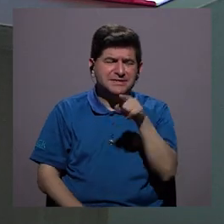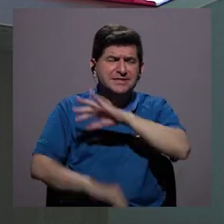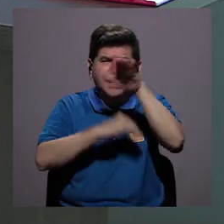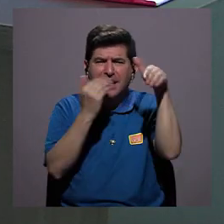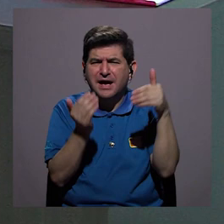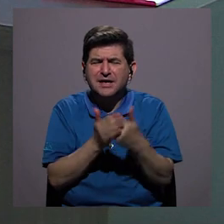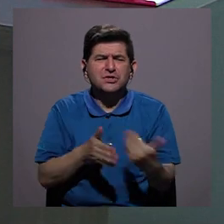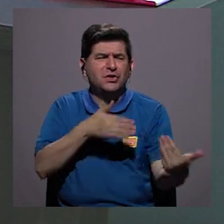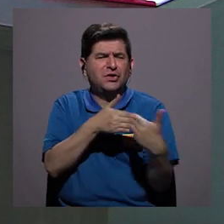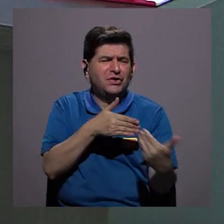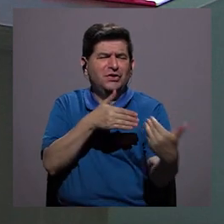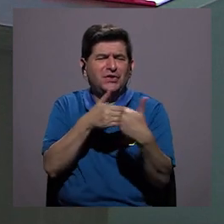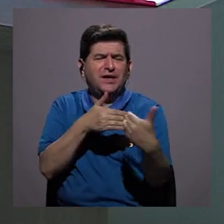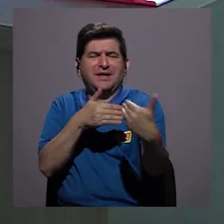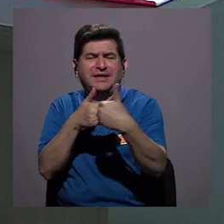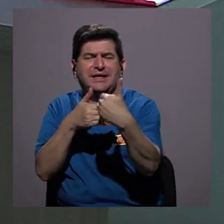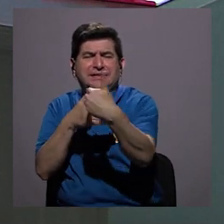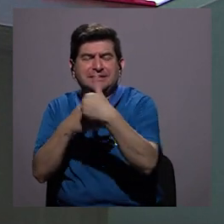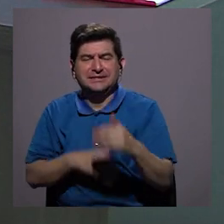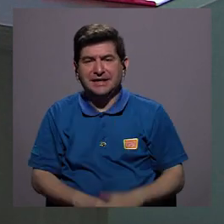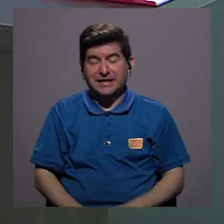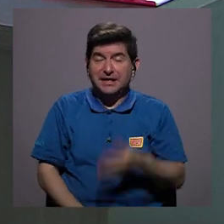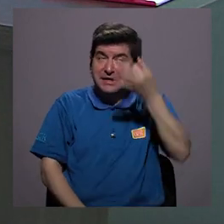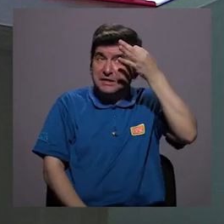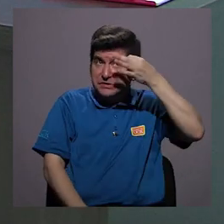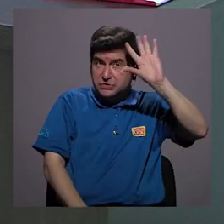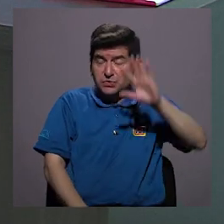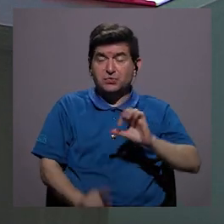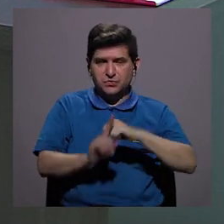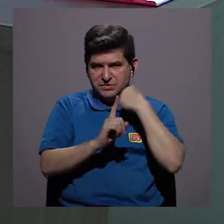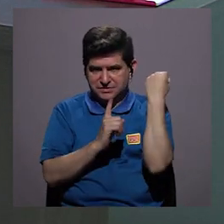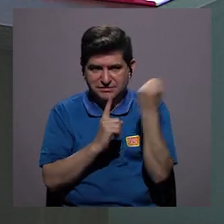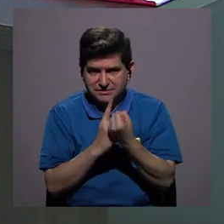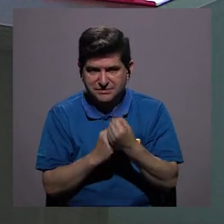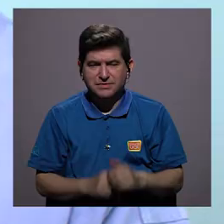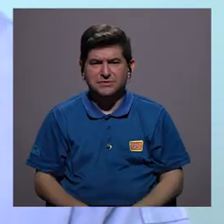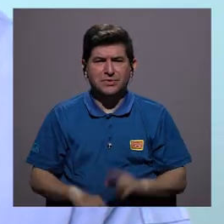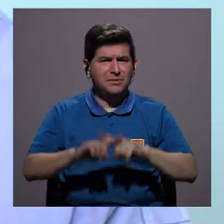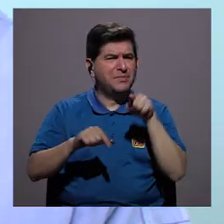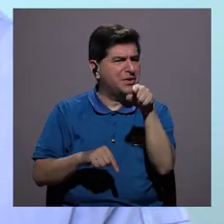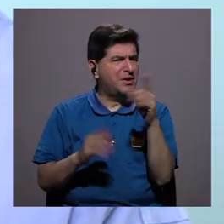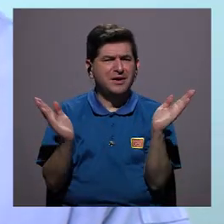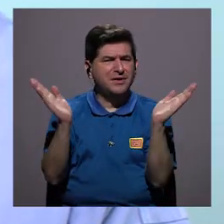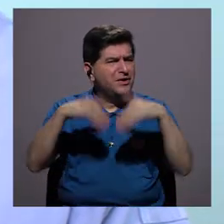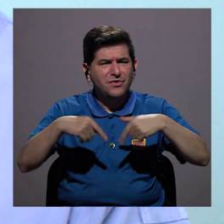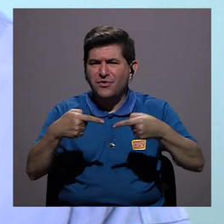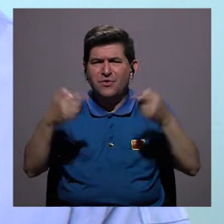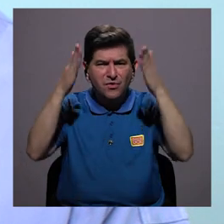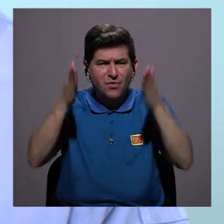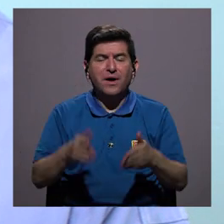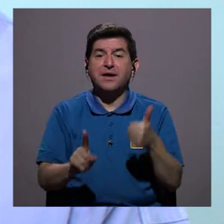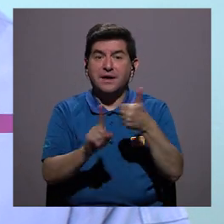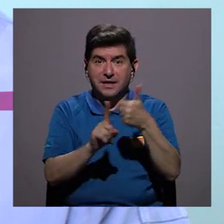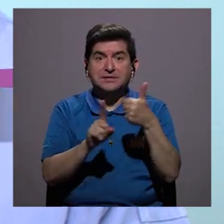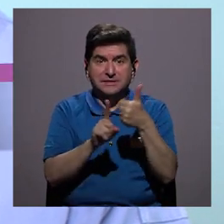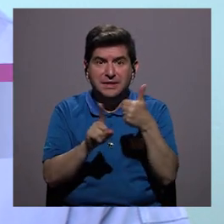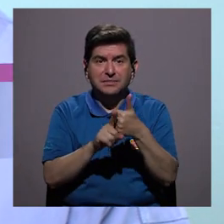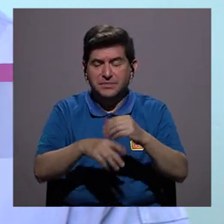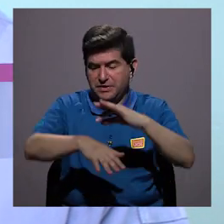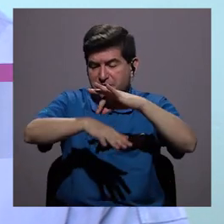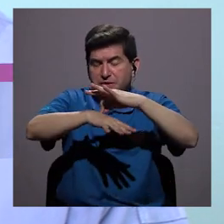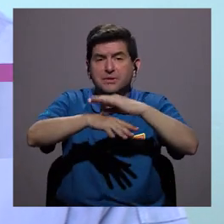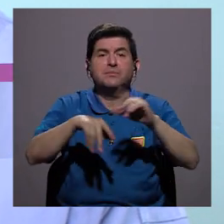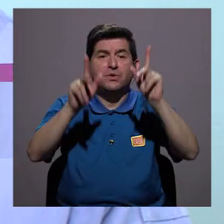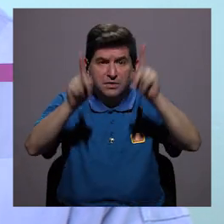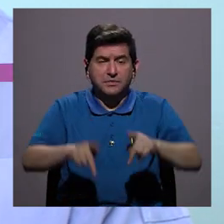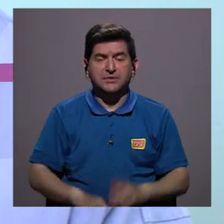a soltar todo su armamento en contra del enemigo supuesto al cual llegó. Pero en estos casos no llegó a ningún enemigo, son los mismos tejidos